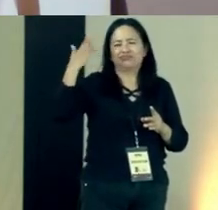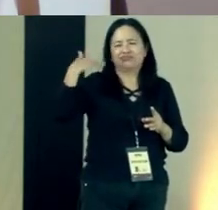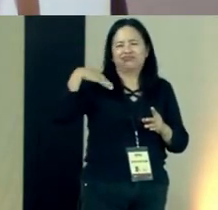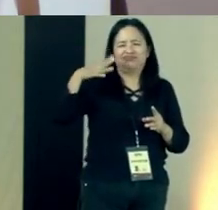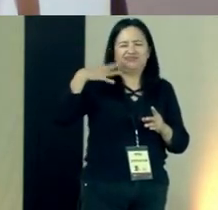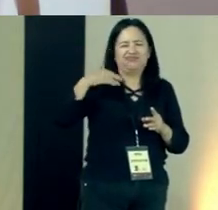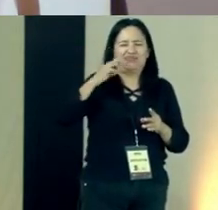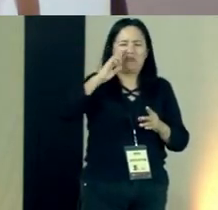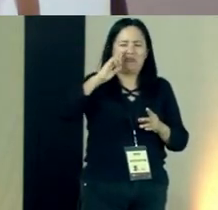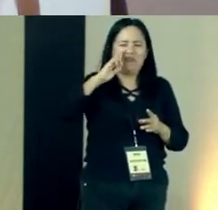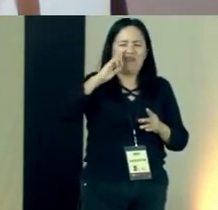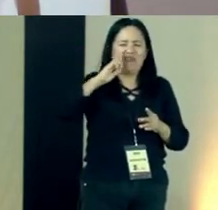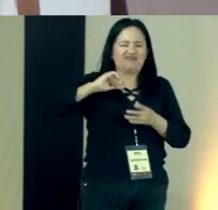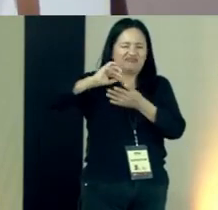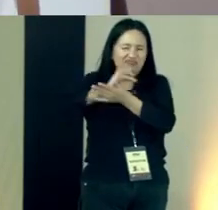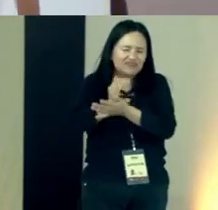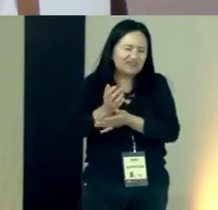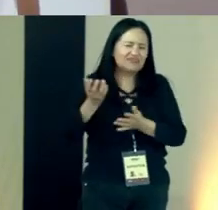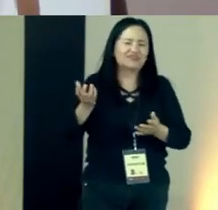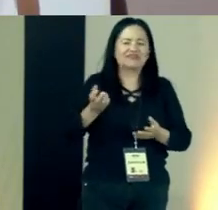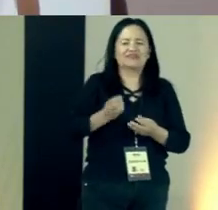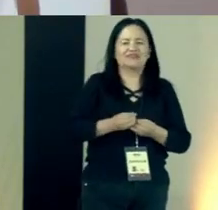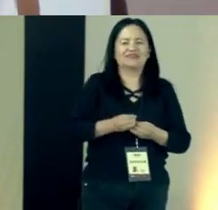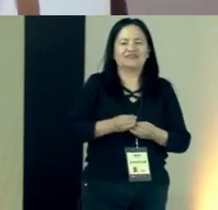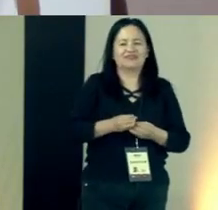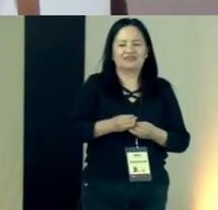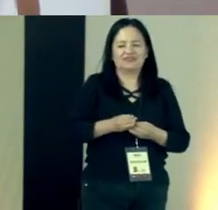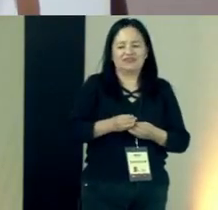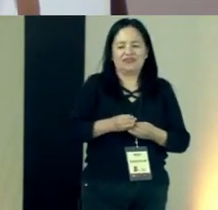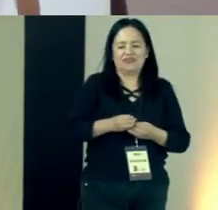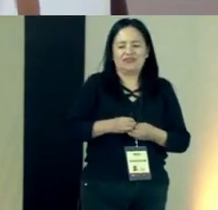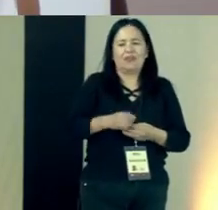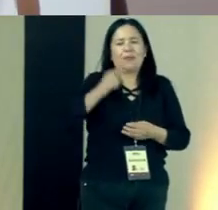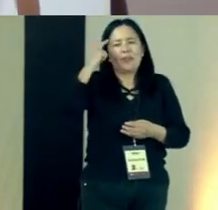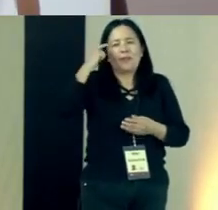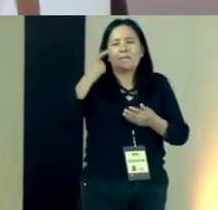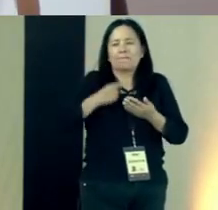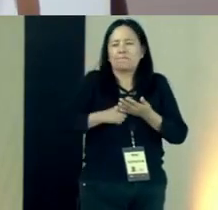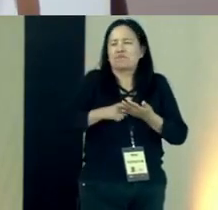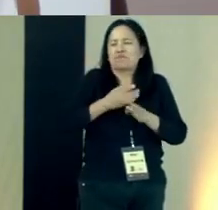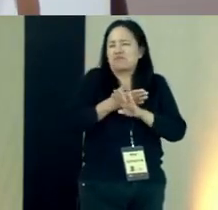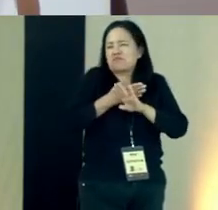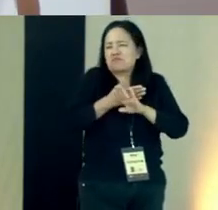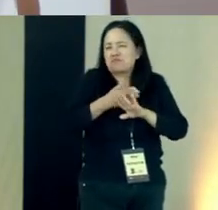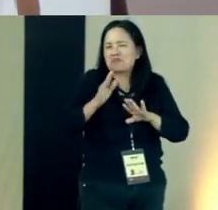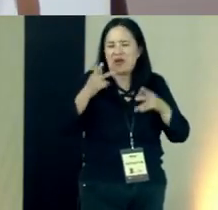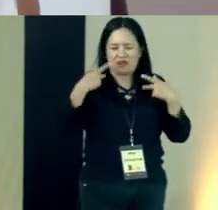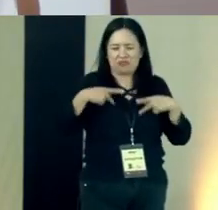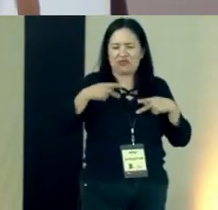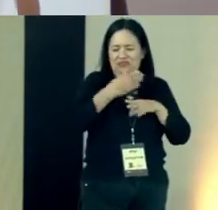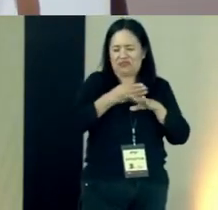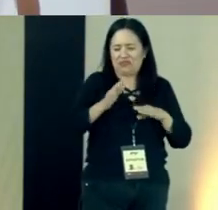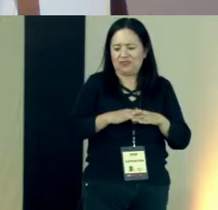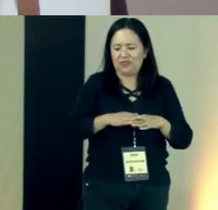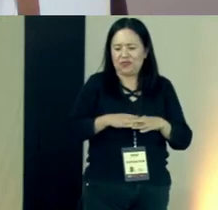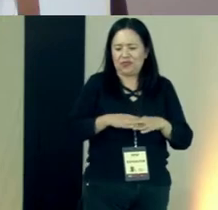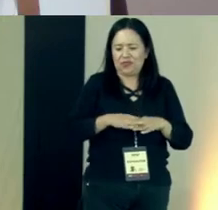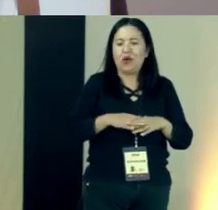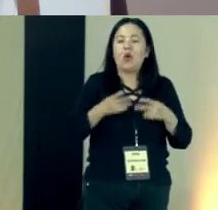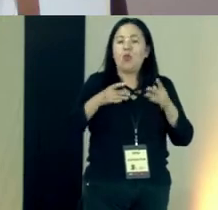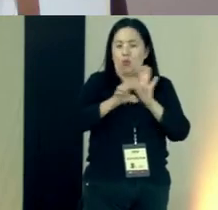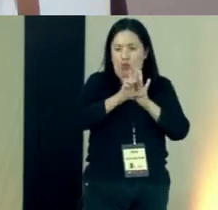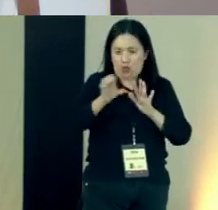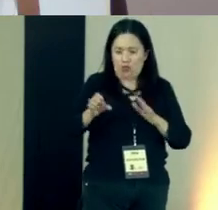muy racista, que estaba ya empezando a pensar en blanquear a la población, porque cuando se abolió la esclavitud en Brasil, la mano